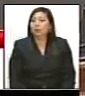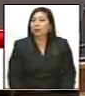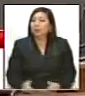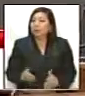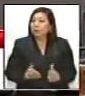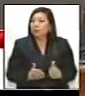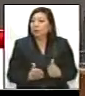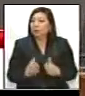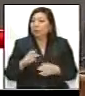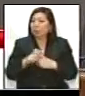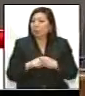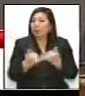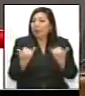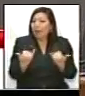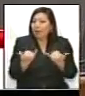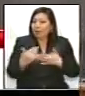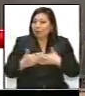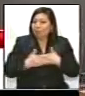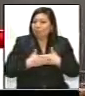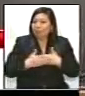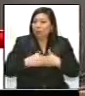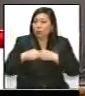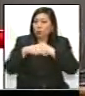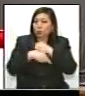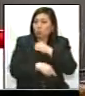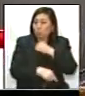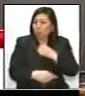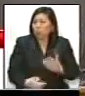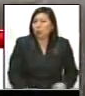oriental de nuestro país, sino aquí nomás en el sur chico.